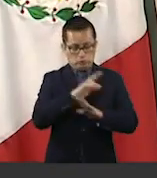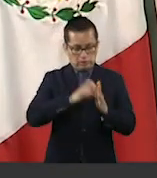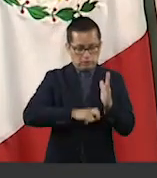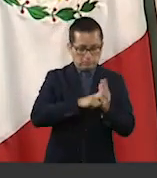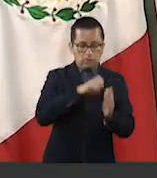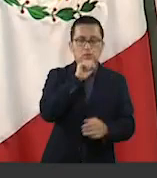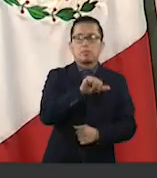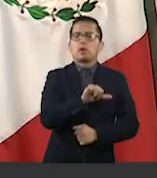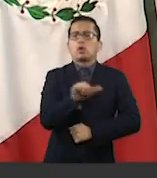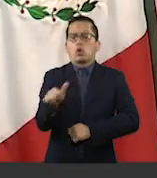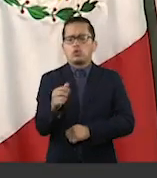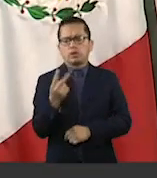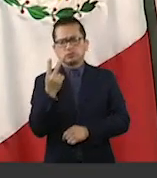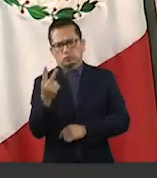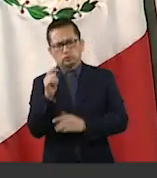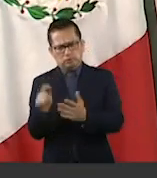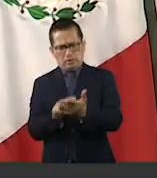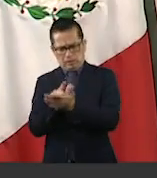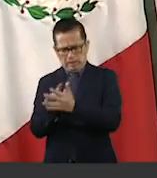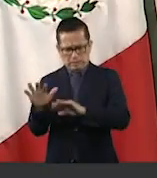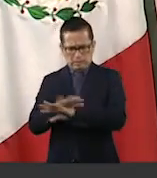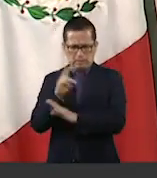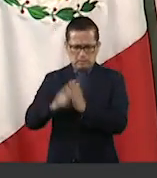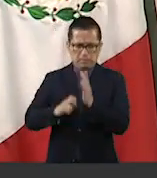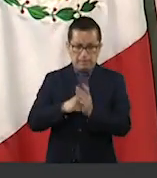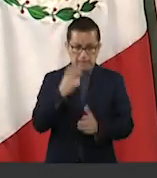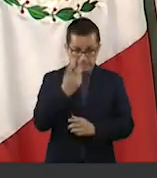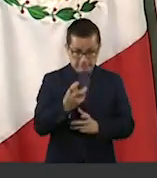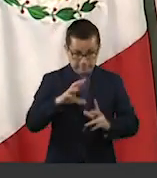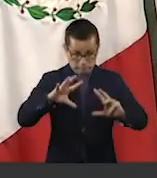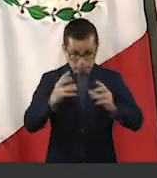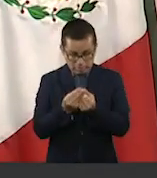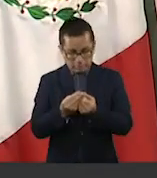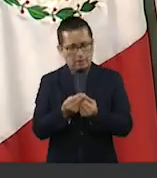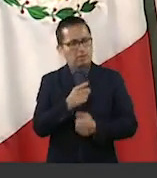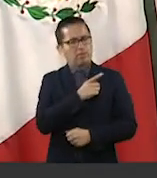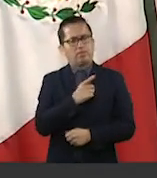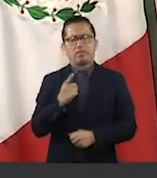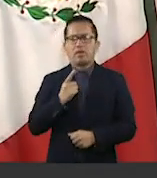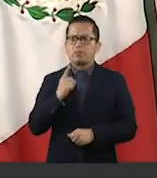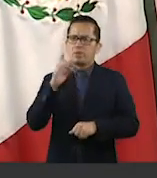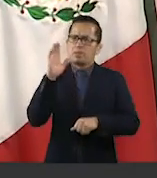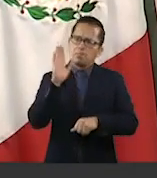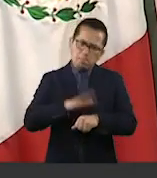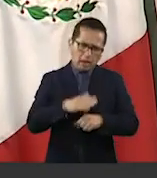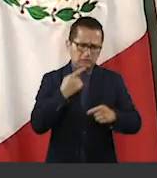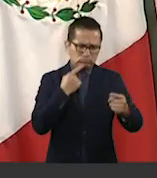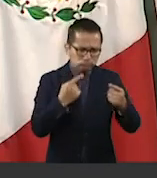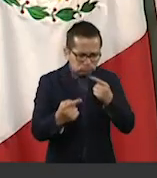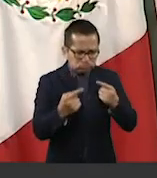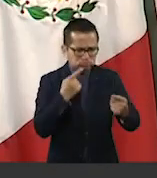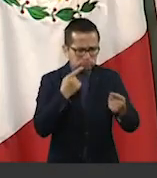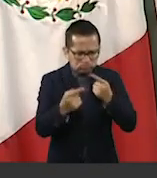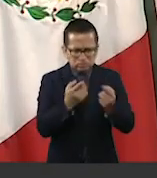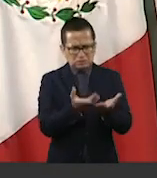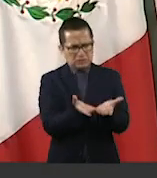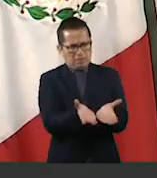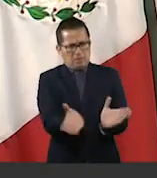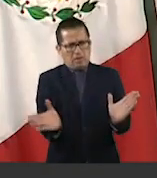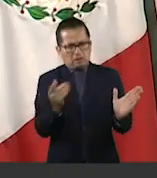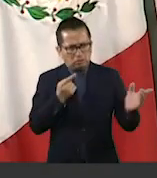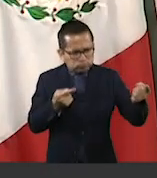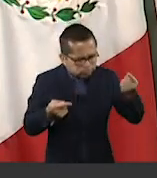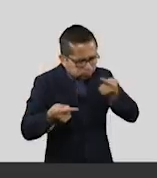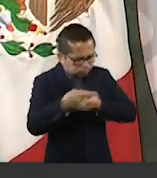otras dos legales sean sometidas a la mayor discusión deliberación